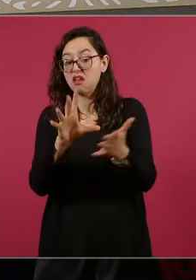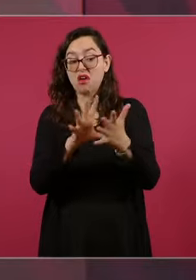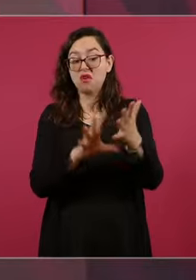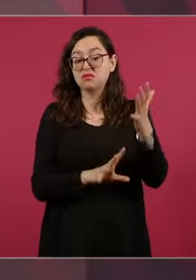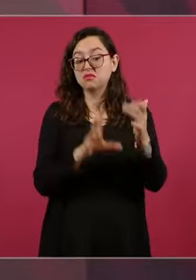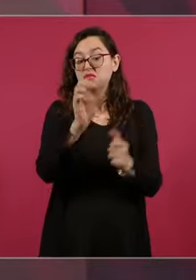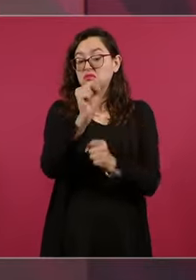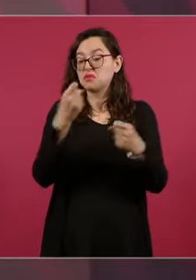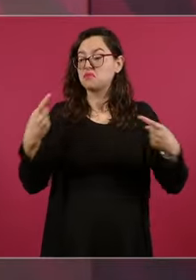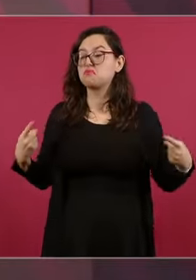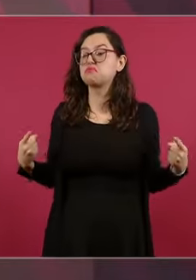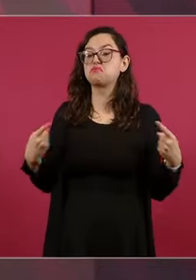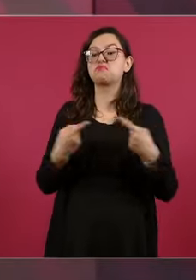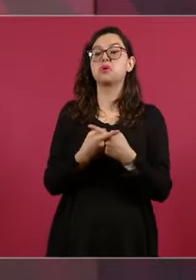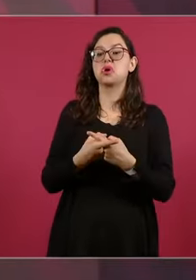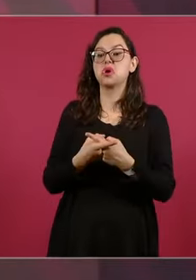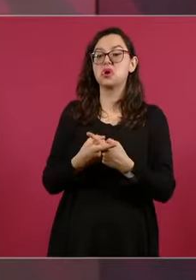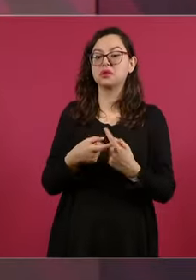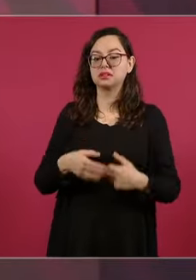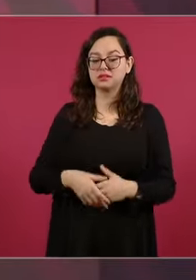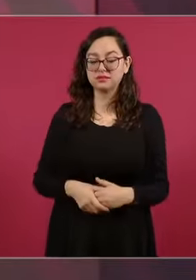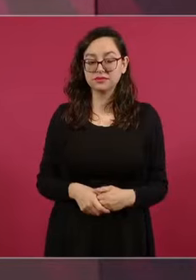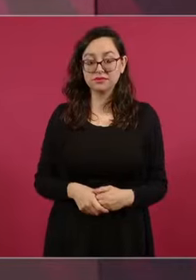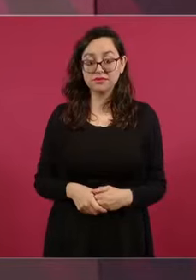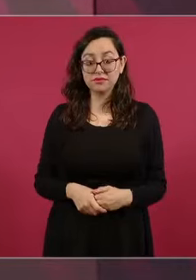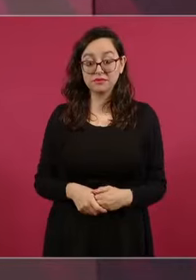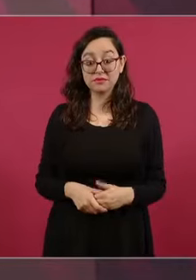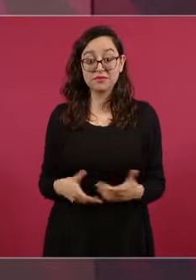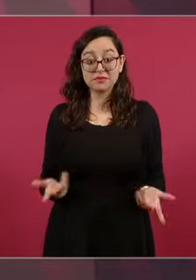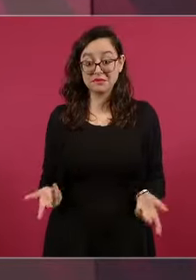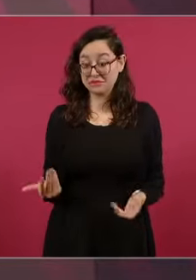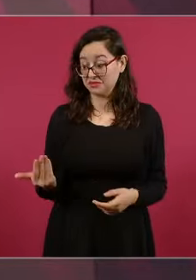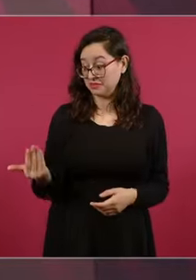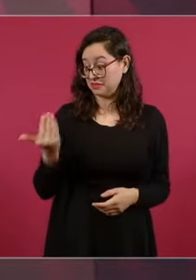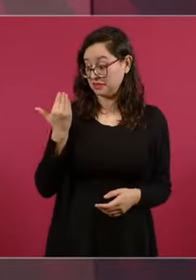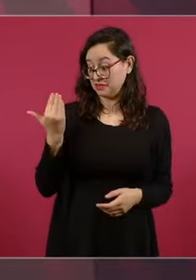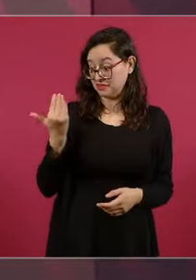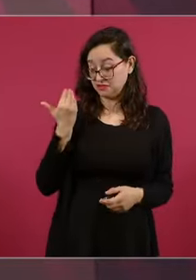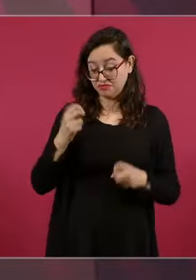en la Corte y dos